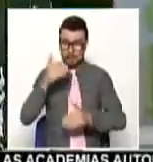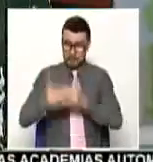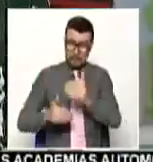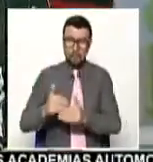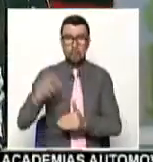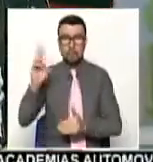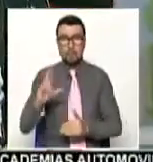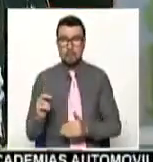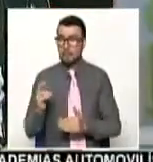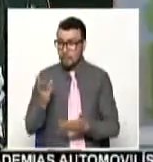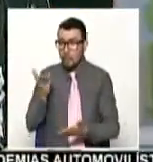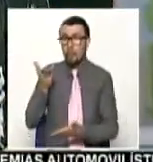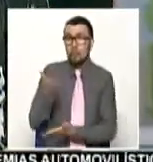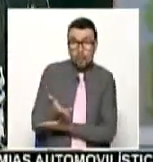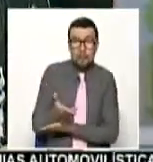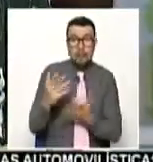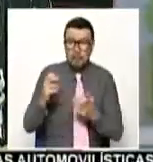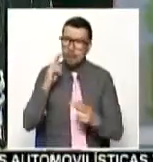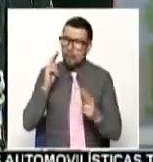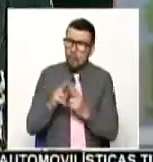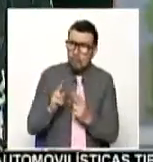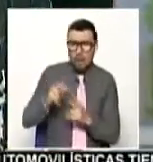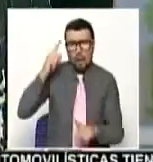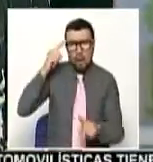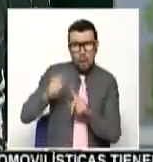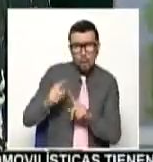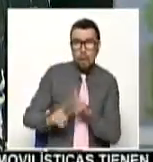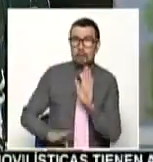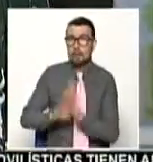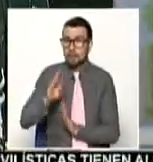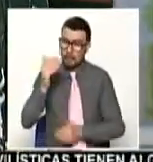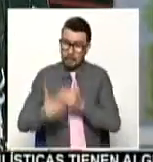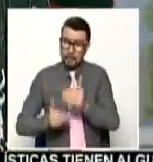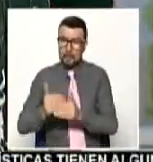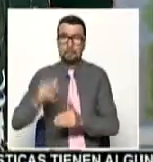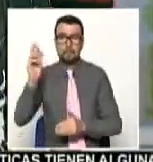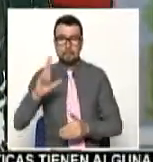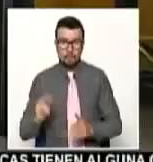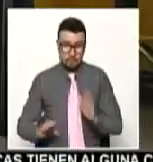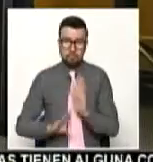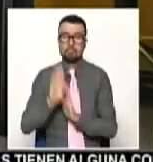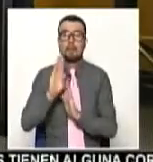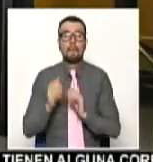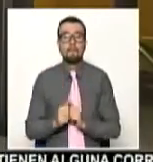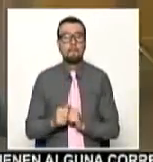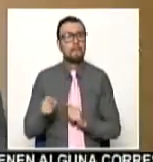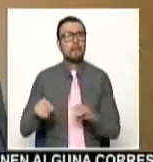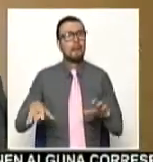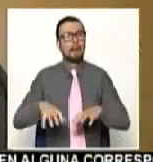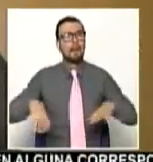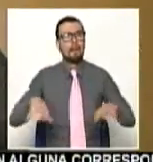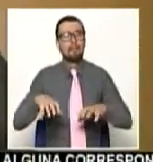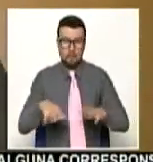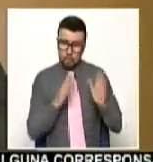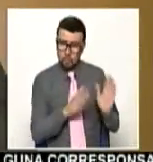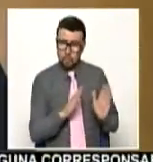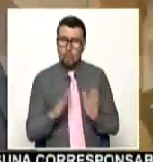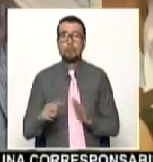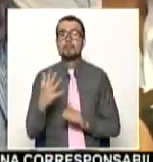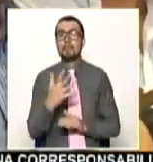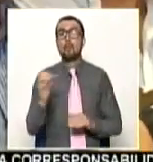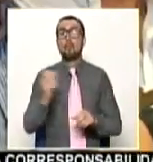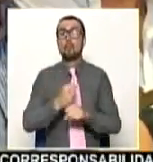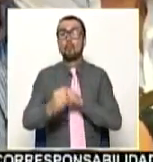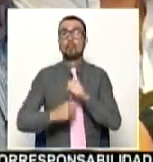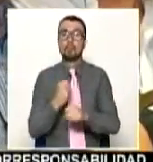una iniciativa que buscaba conocer las metas y logros de la capital risaraldense. El evento fue organizado en el marco de los 50 años de